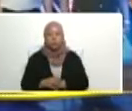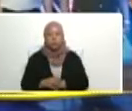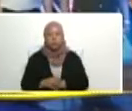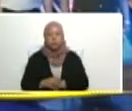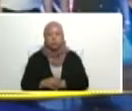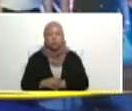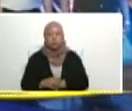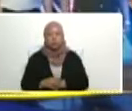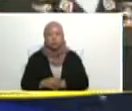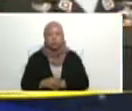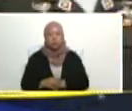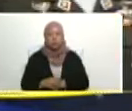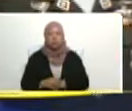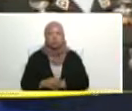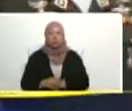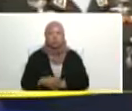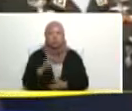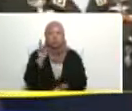han logrado leerla